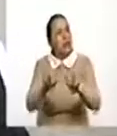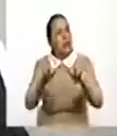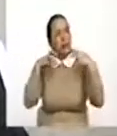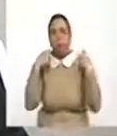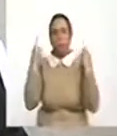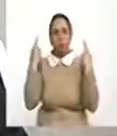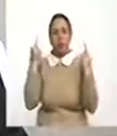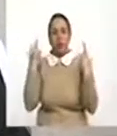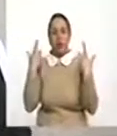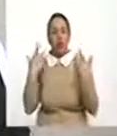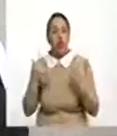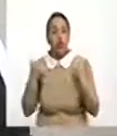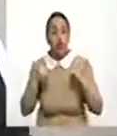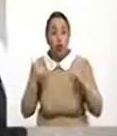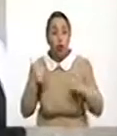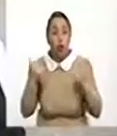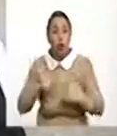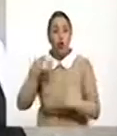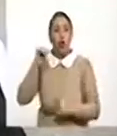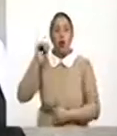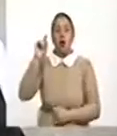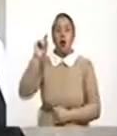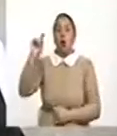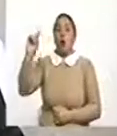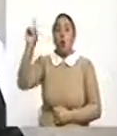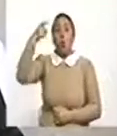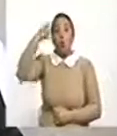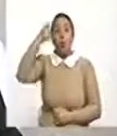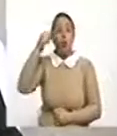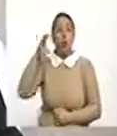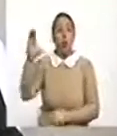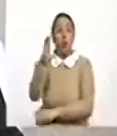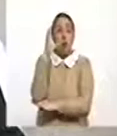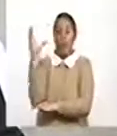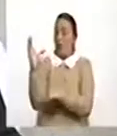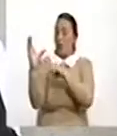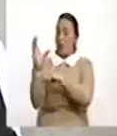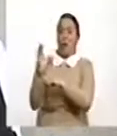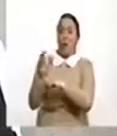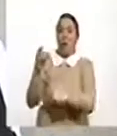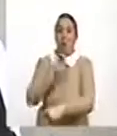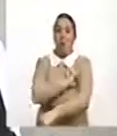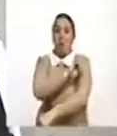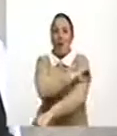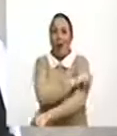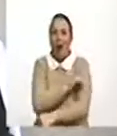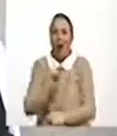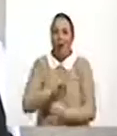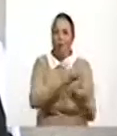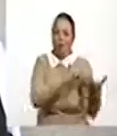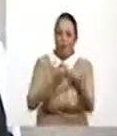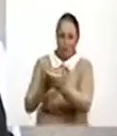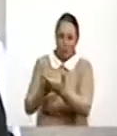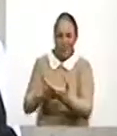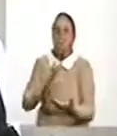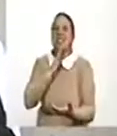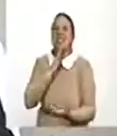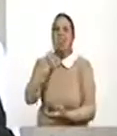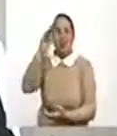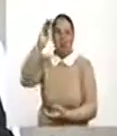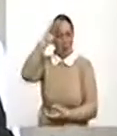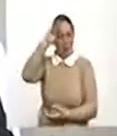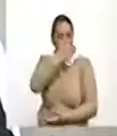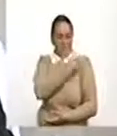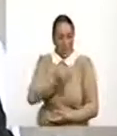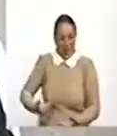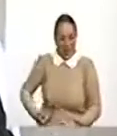vaya a decir que el Estado colombiano ha sido un Estado paramilitar. Es que yo no creo que ningún presidente en Colombia haya estado aliado